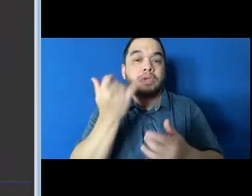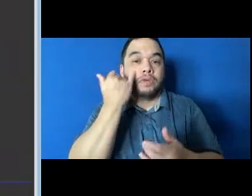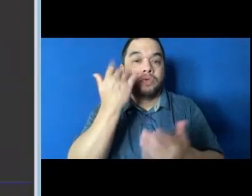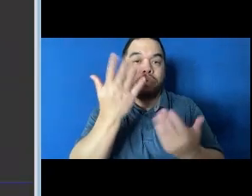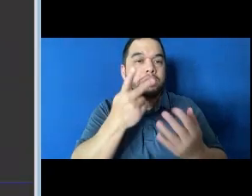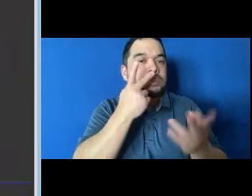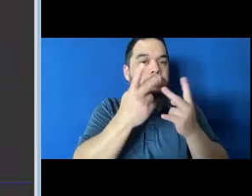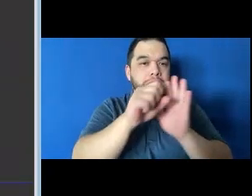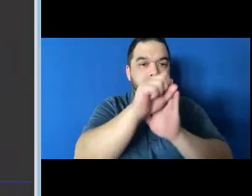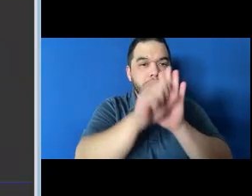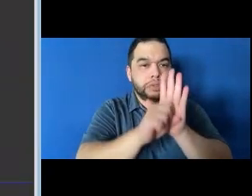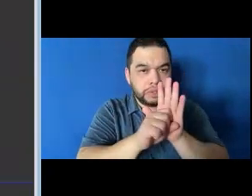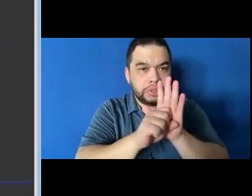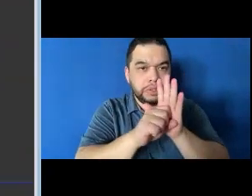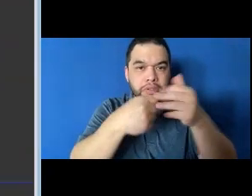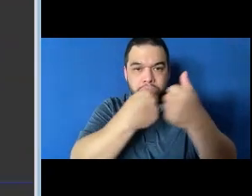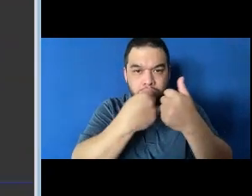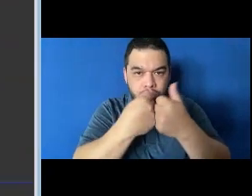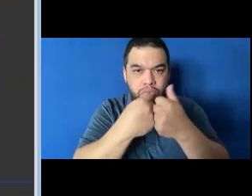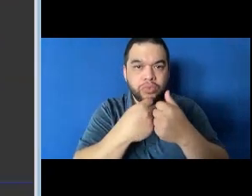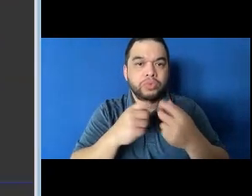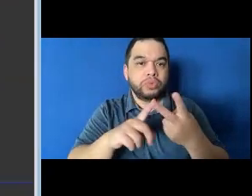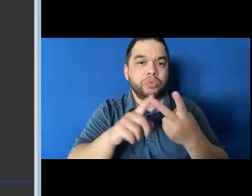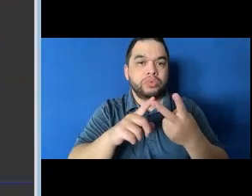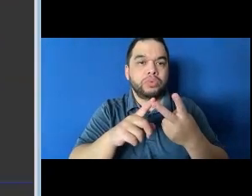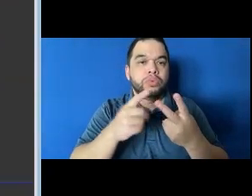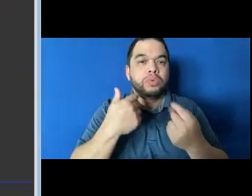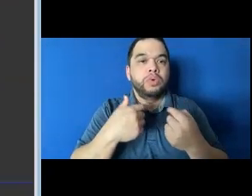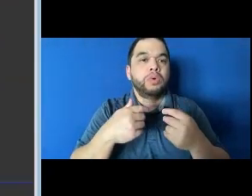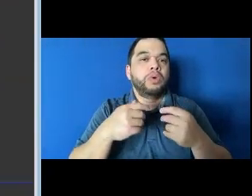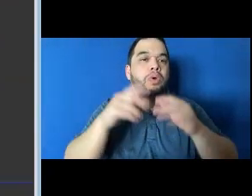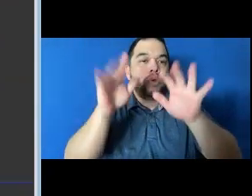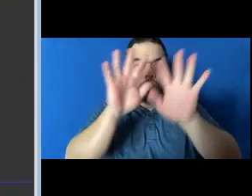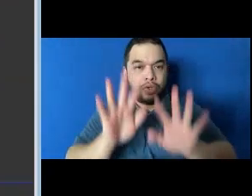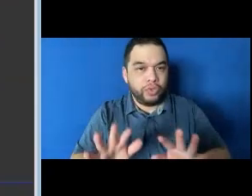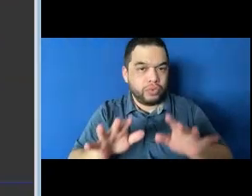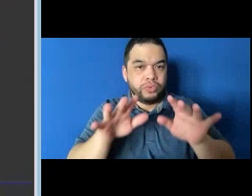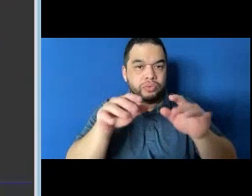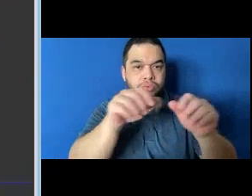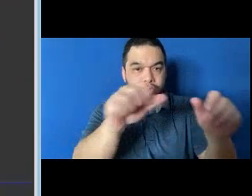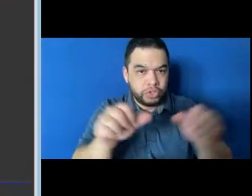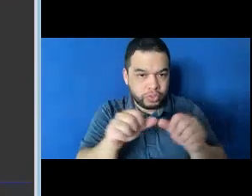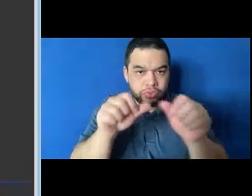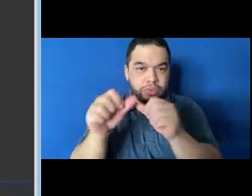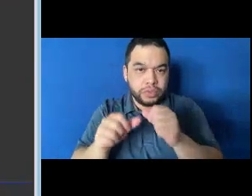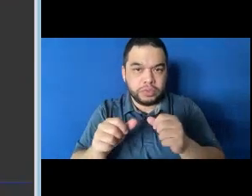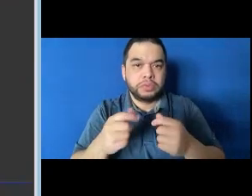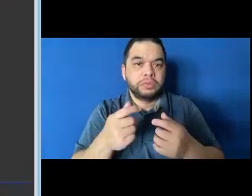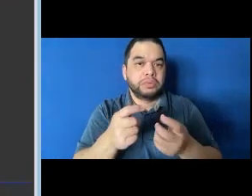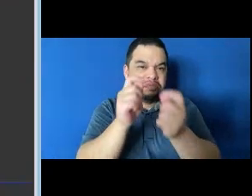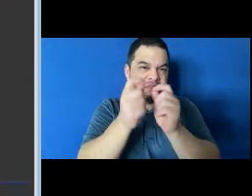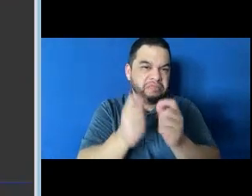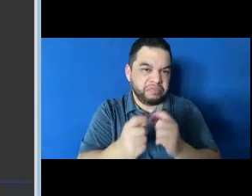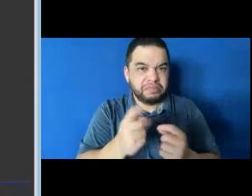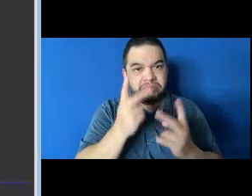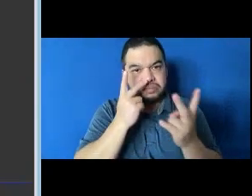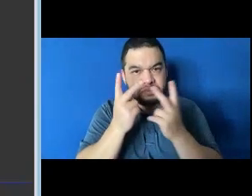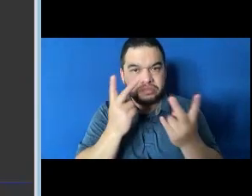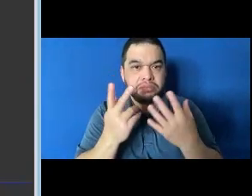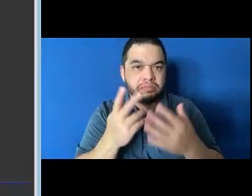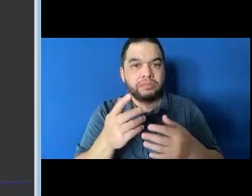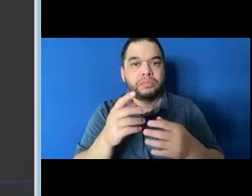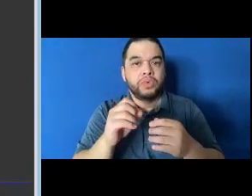Maritime ustedes, zones, you can nacionales, also zonas do. climáticas de fuego, los Climate sensores areas, y también las sensors, alertas de and largo also a largo the plazo o corto advices, plazo. Así que